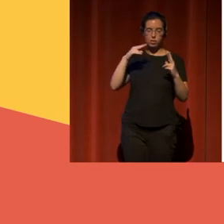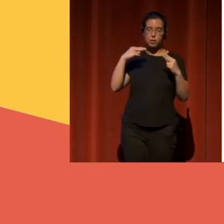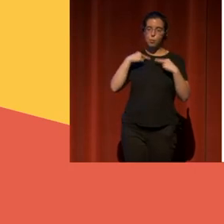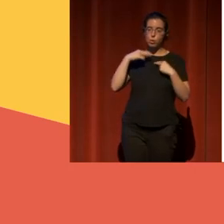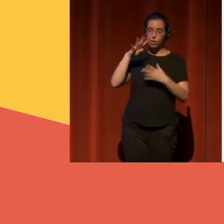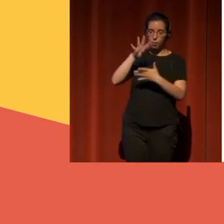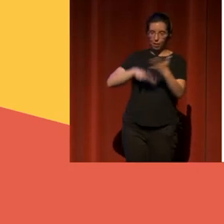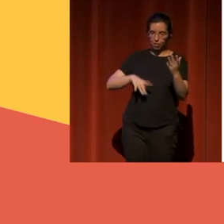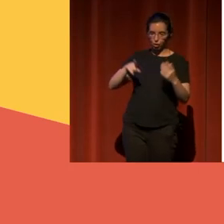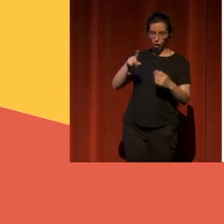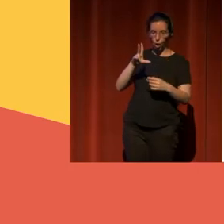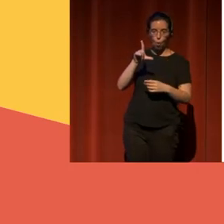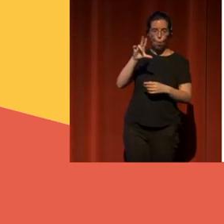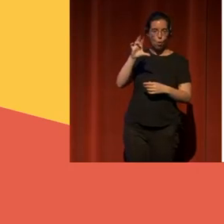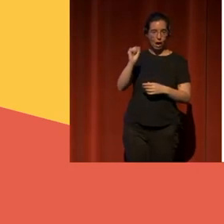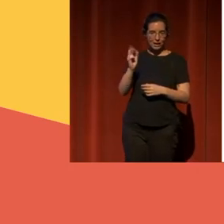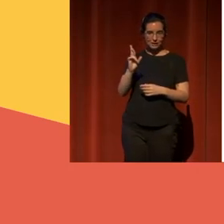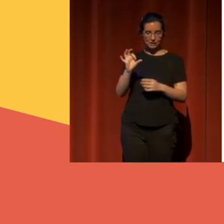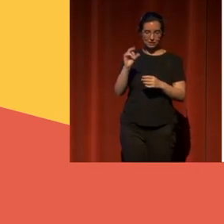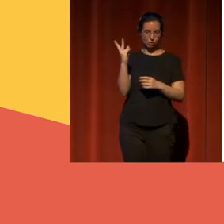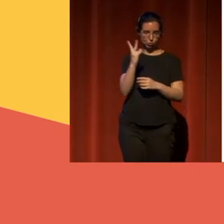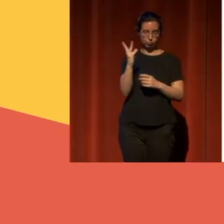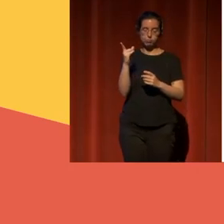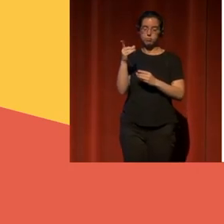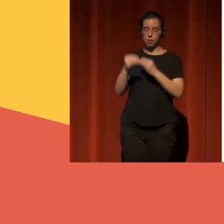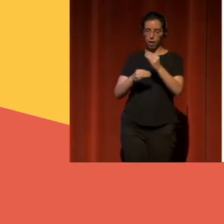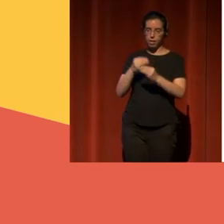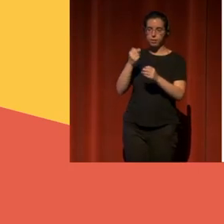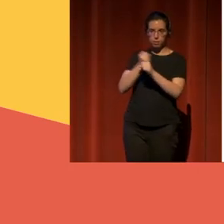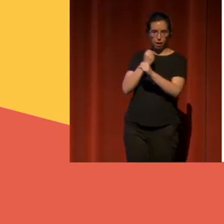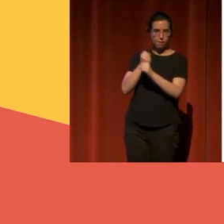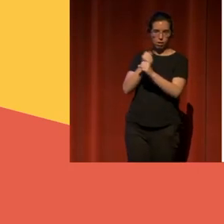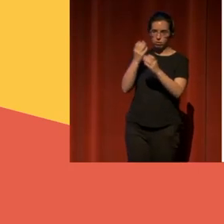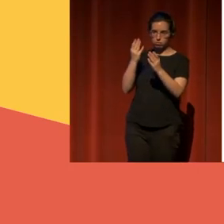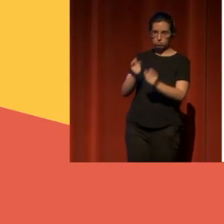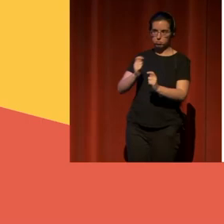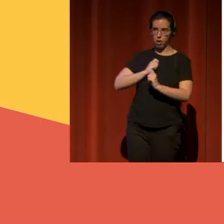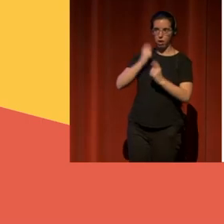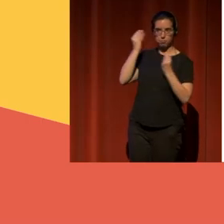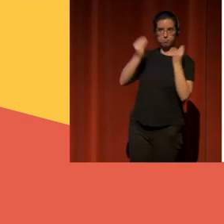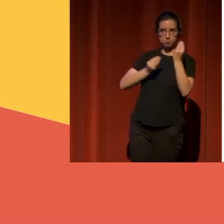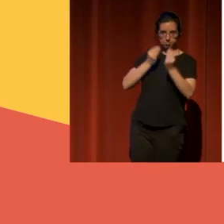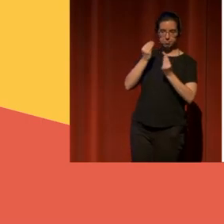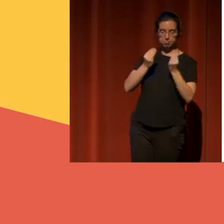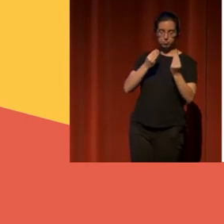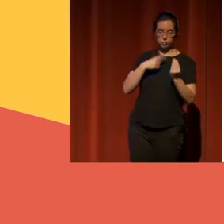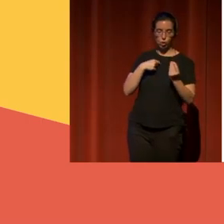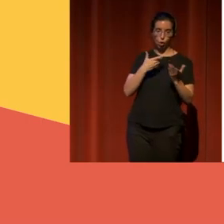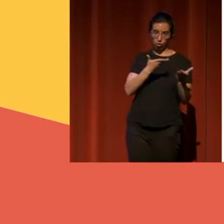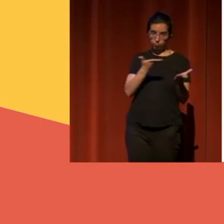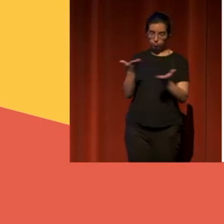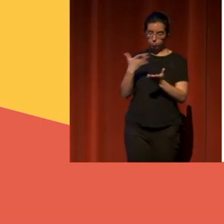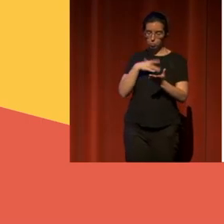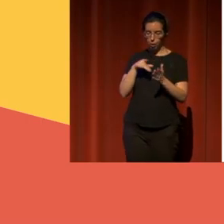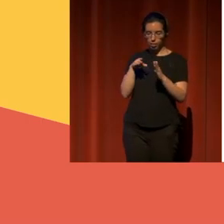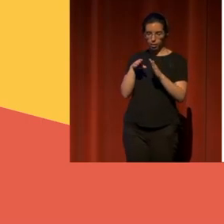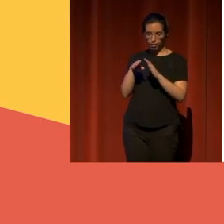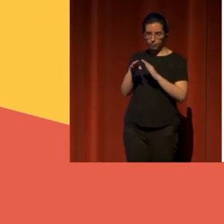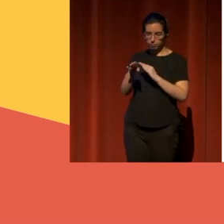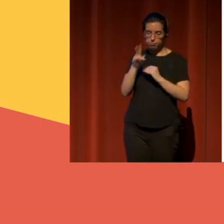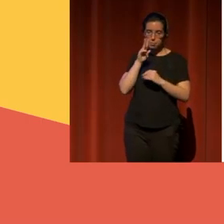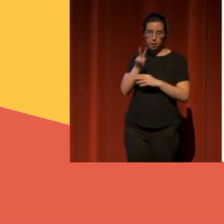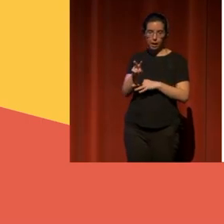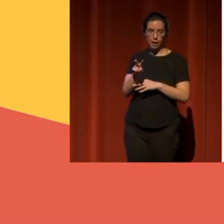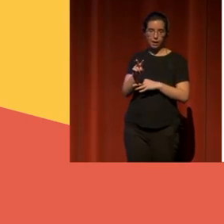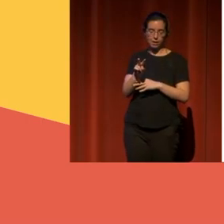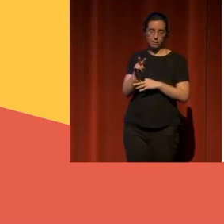Ana Bertrán. Me parece que es un ejemplar trabajo de reflexión y aprendizaje colectivo y os invito a mirar la publicación que ha sido conclusión